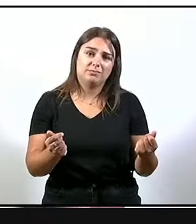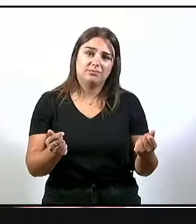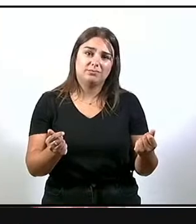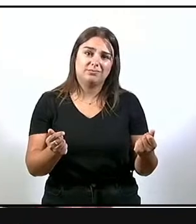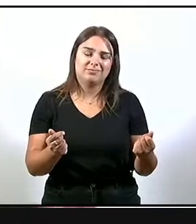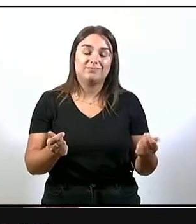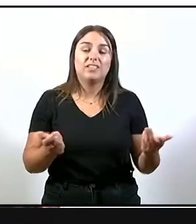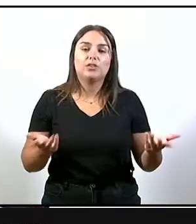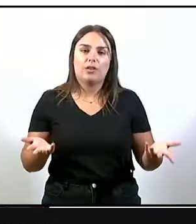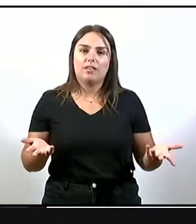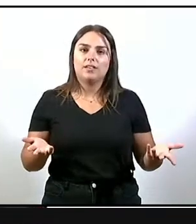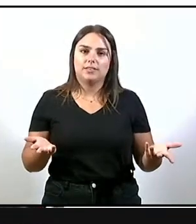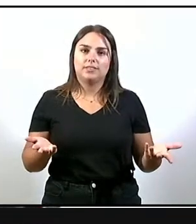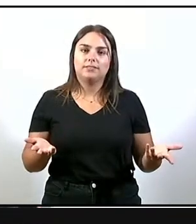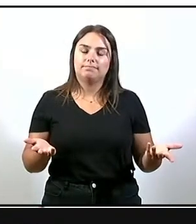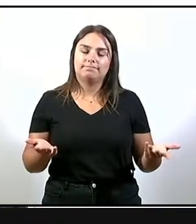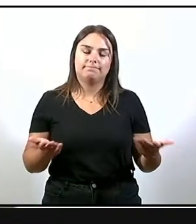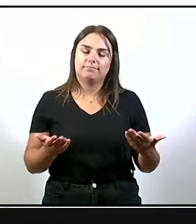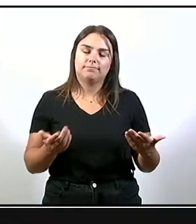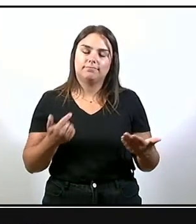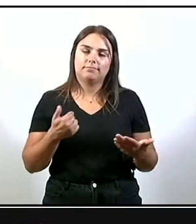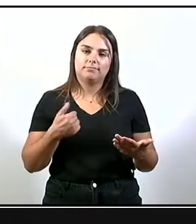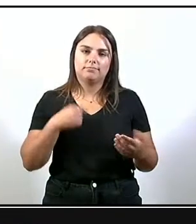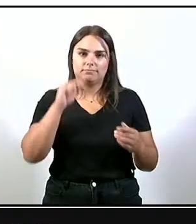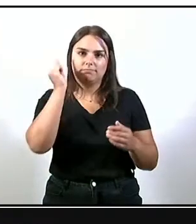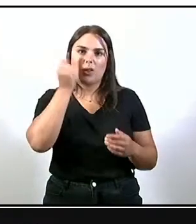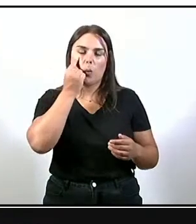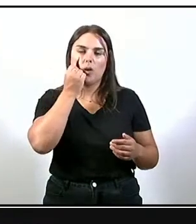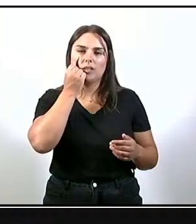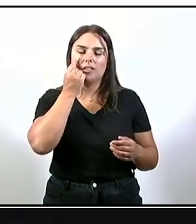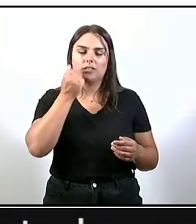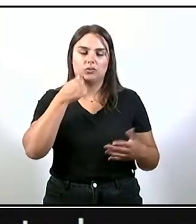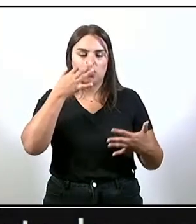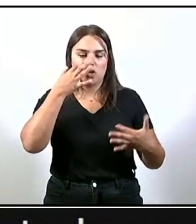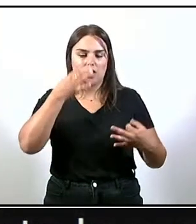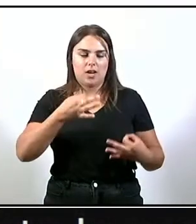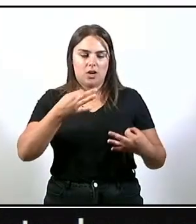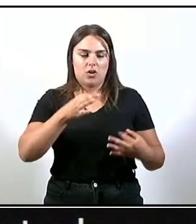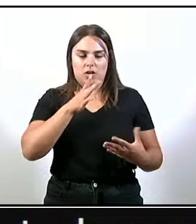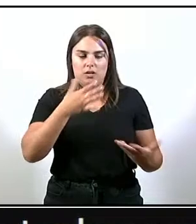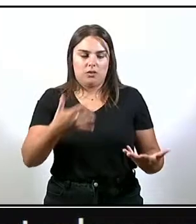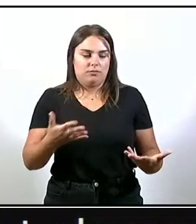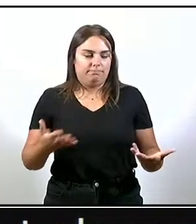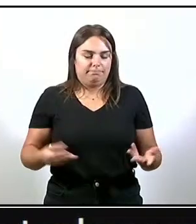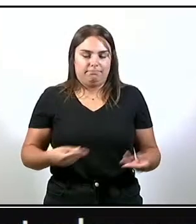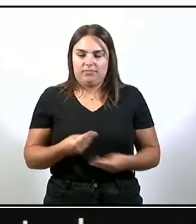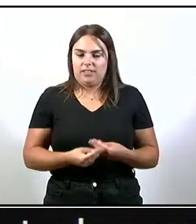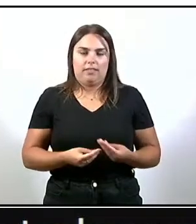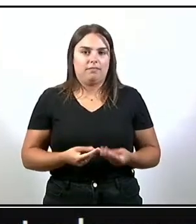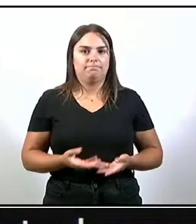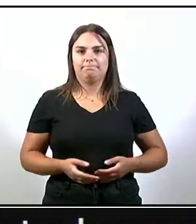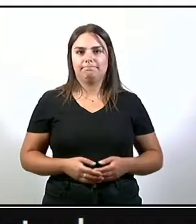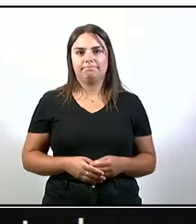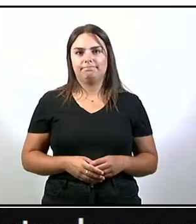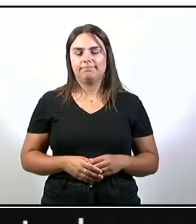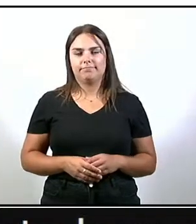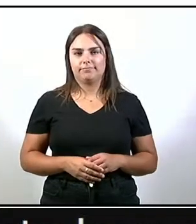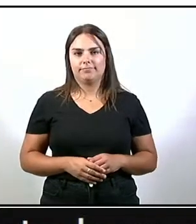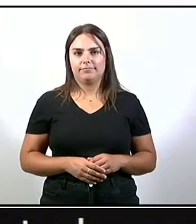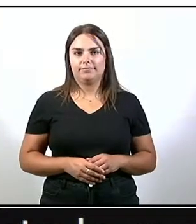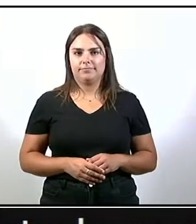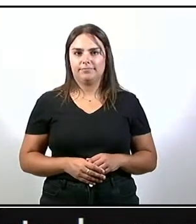es, obviamente, lo que creo que es necesario que tengamos y valoremos todos en este momento, ¿no?